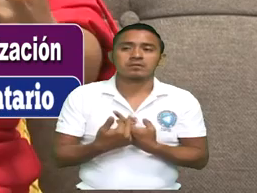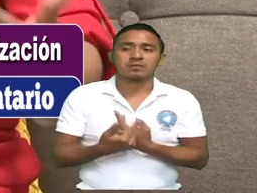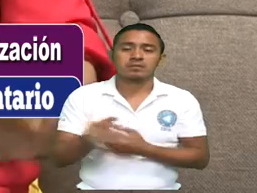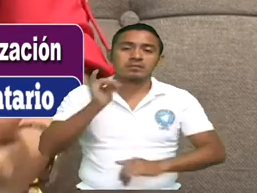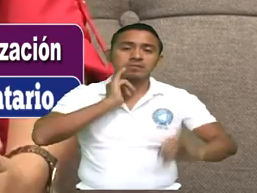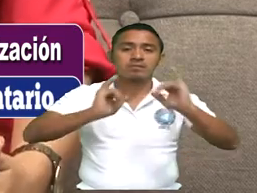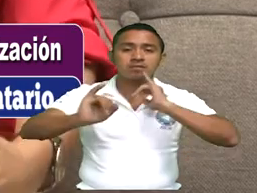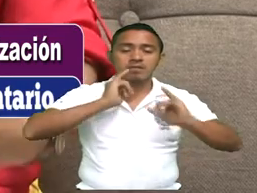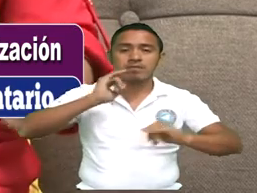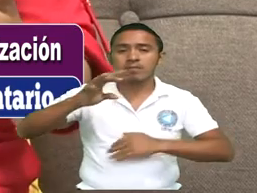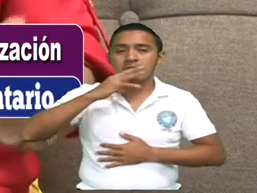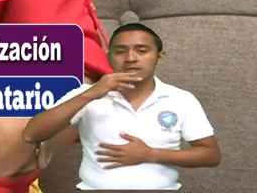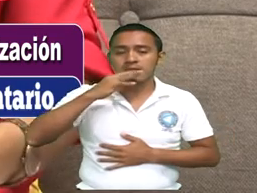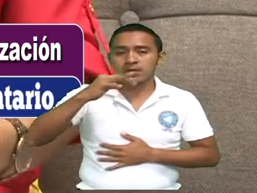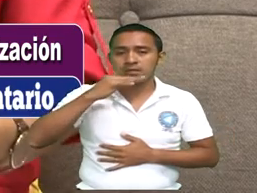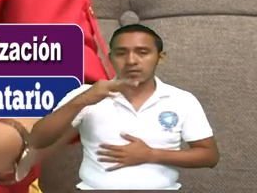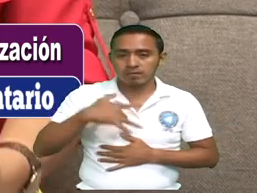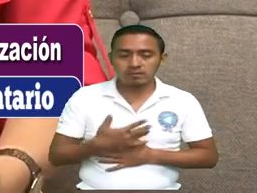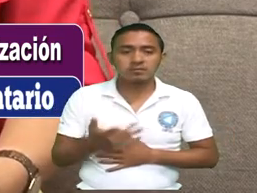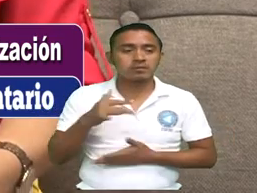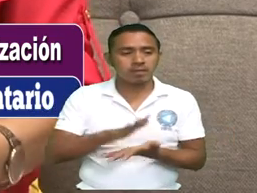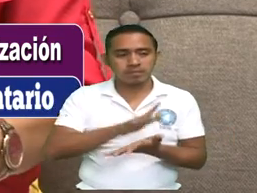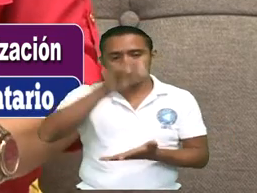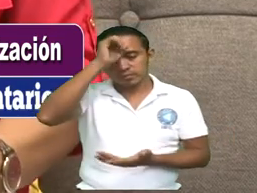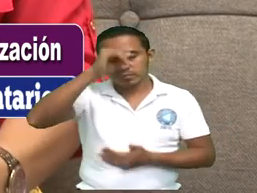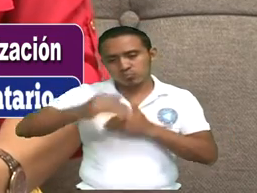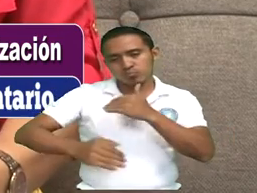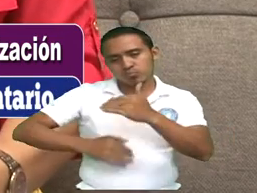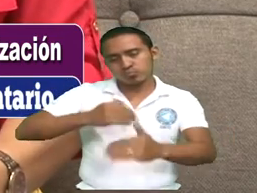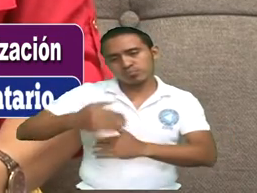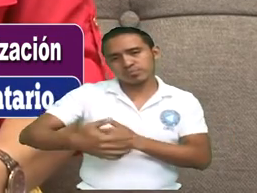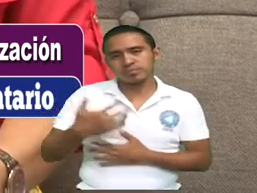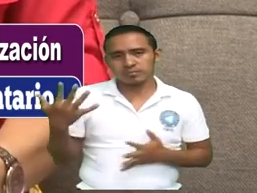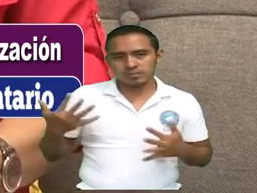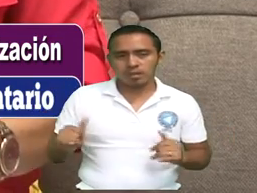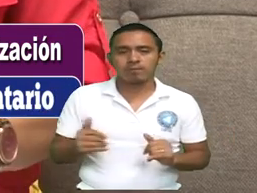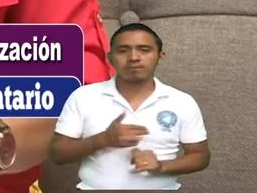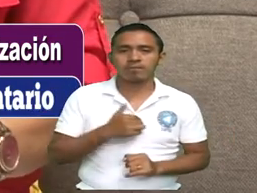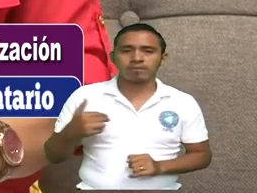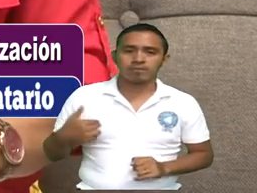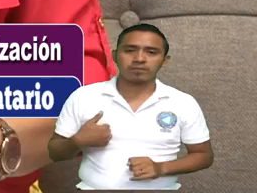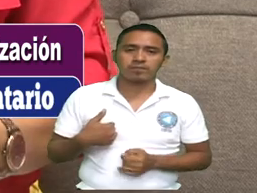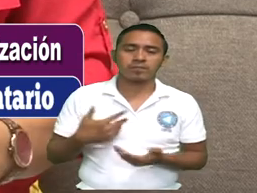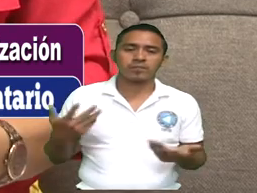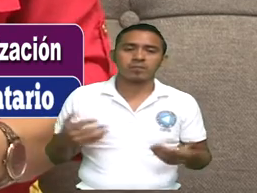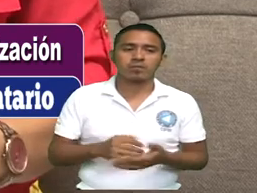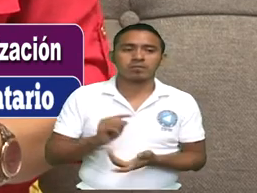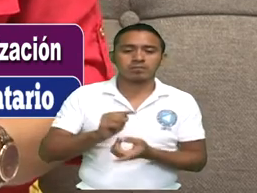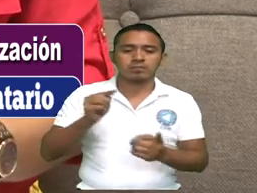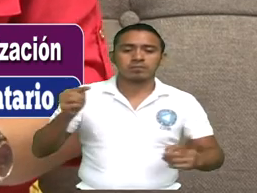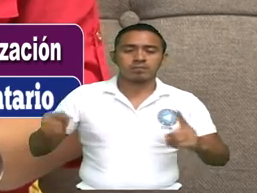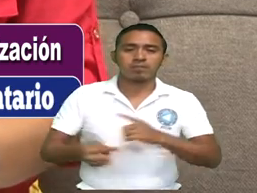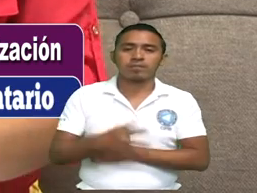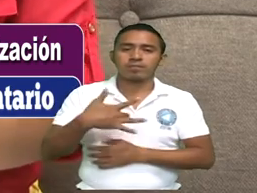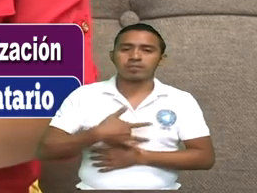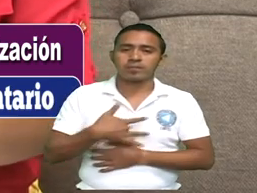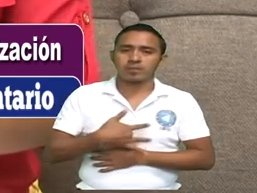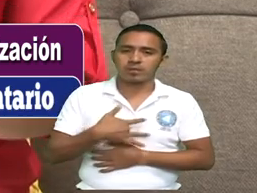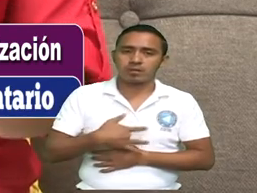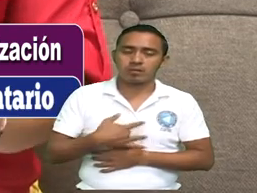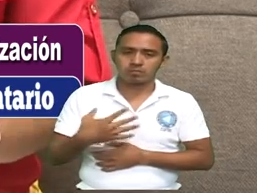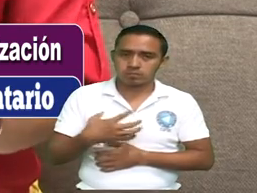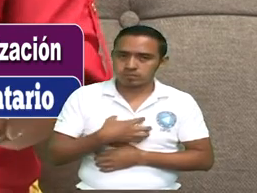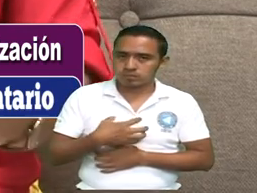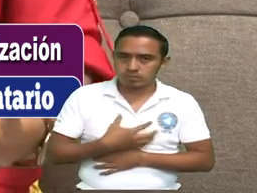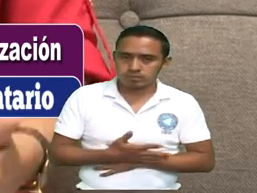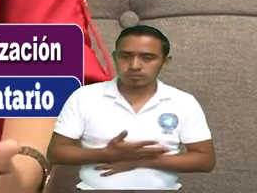idioma inglés, ¿verdad? Que los niños vienen aprendiendo y que se ha venido tratando de adecuar a las necesidades y a todas.